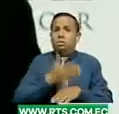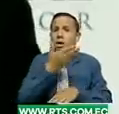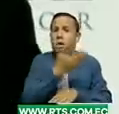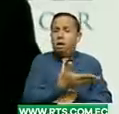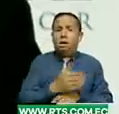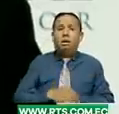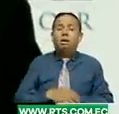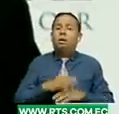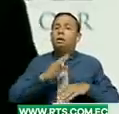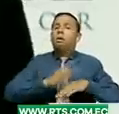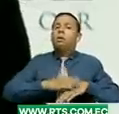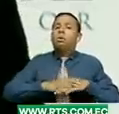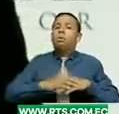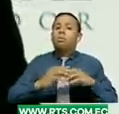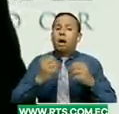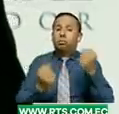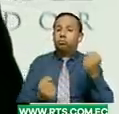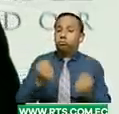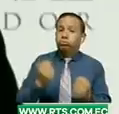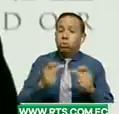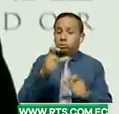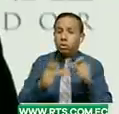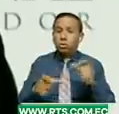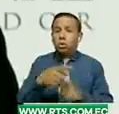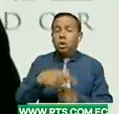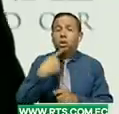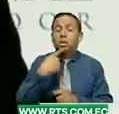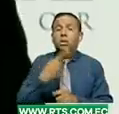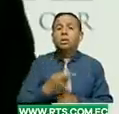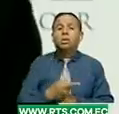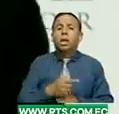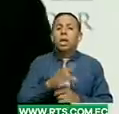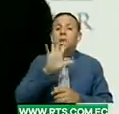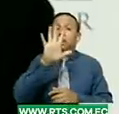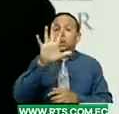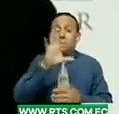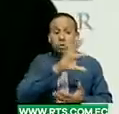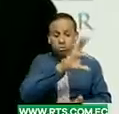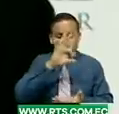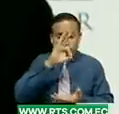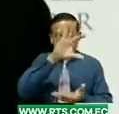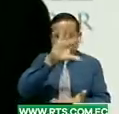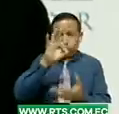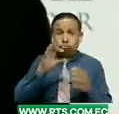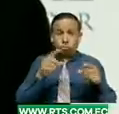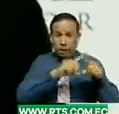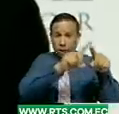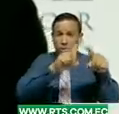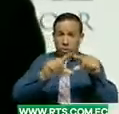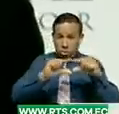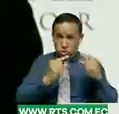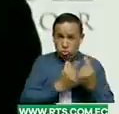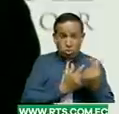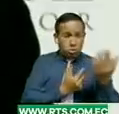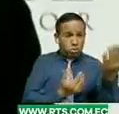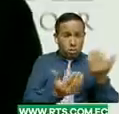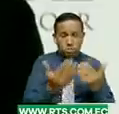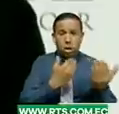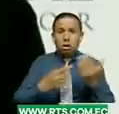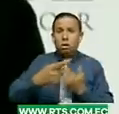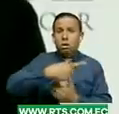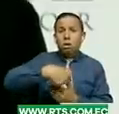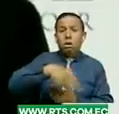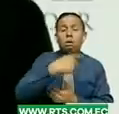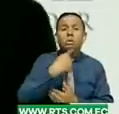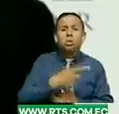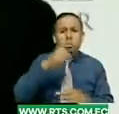del transporte ha sido claro en que quienes se sentaron, los 5 representantes de las diferentes federaciones del transporte, son quienes dijeron